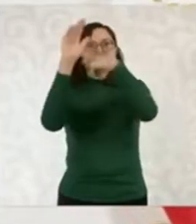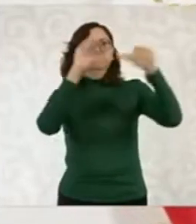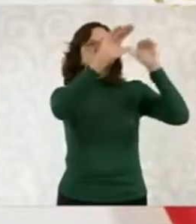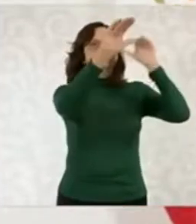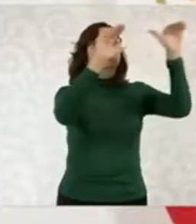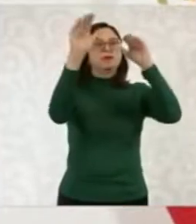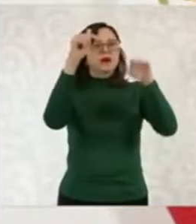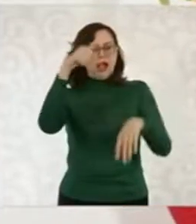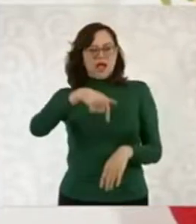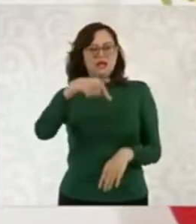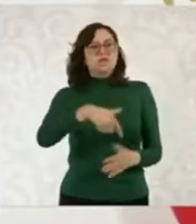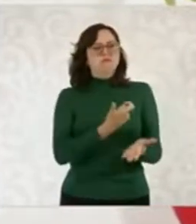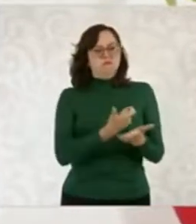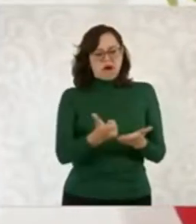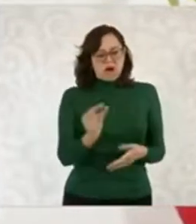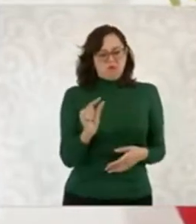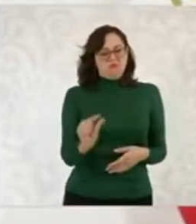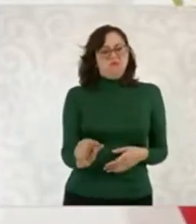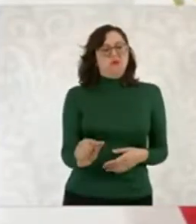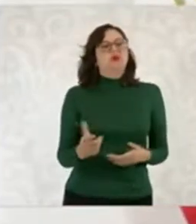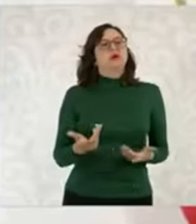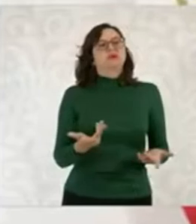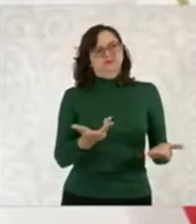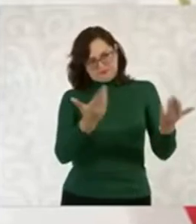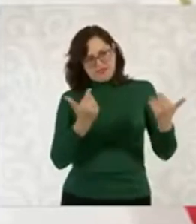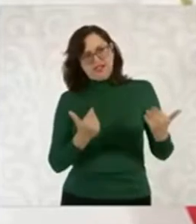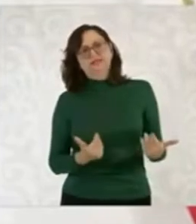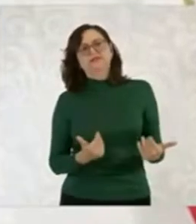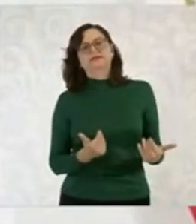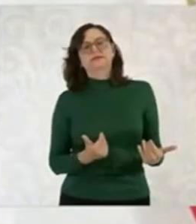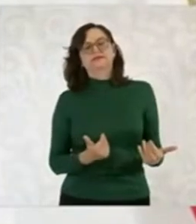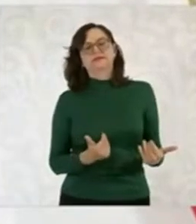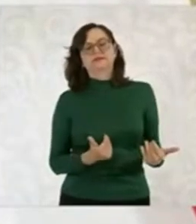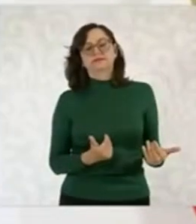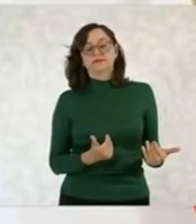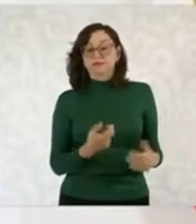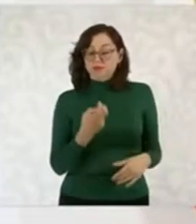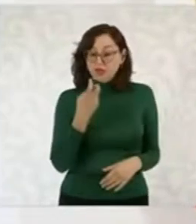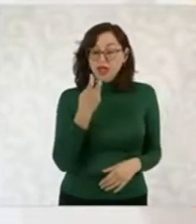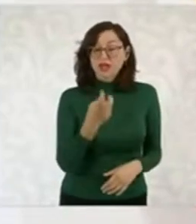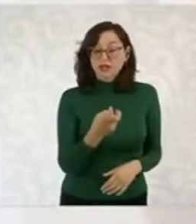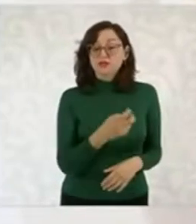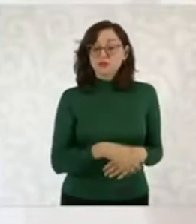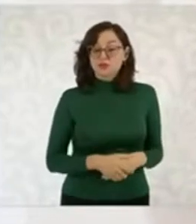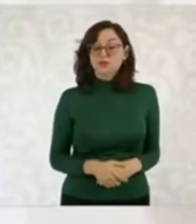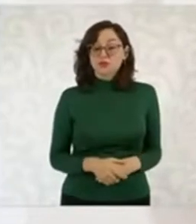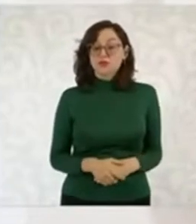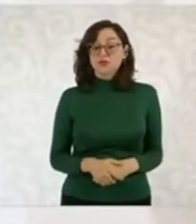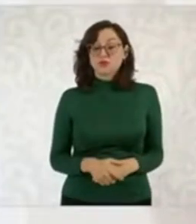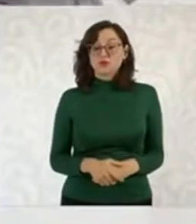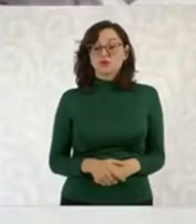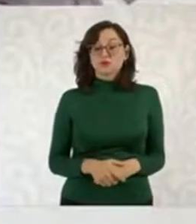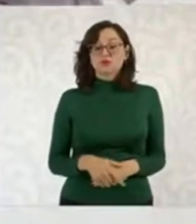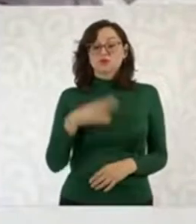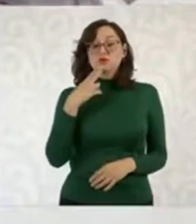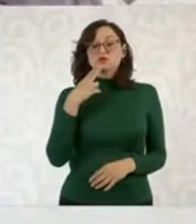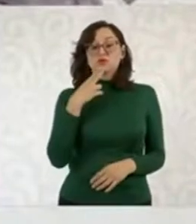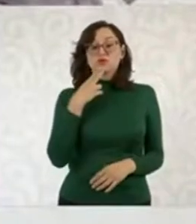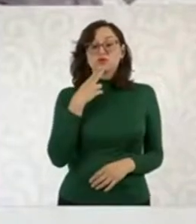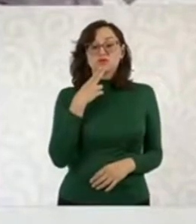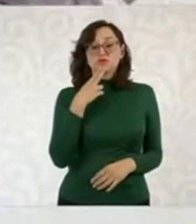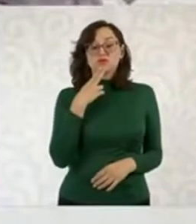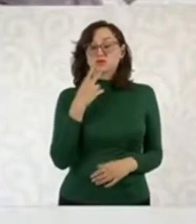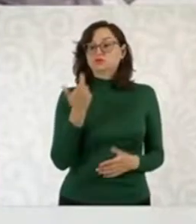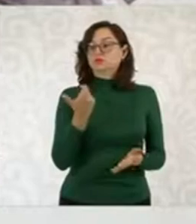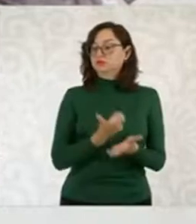barata. Esa era la competitividad del país. ¿Qué pasó entonces? Disminución